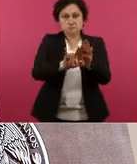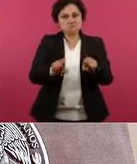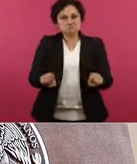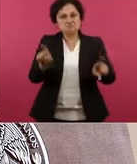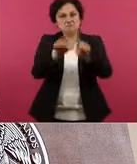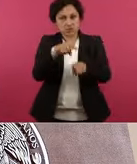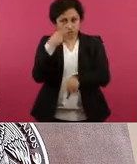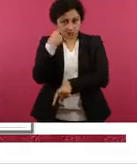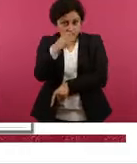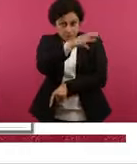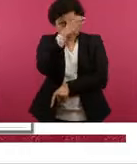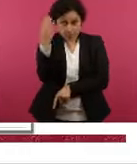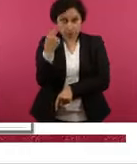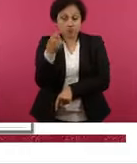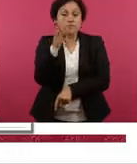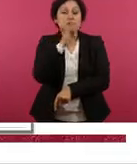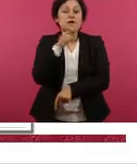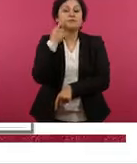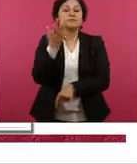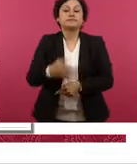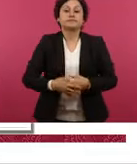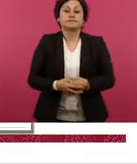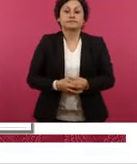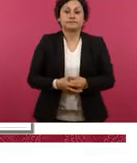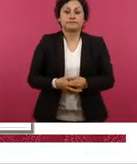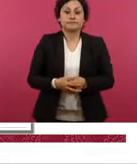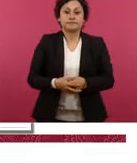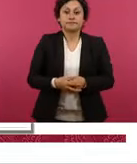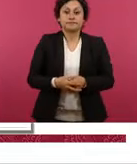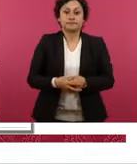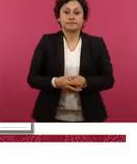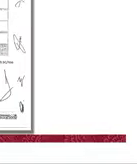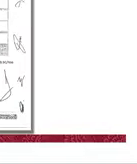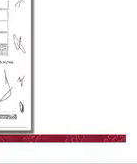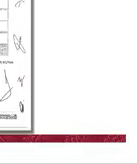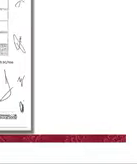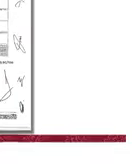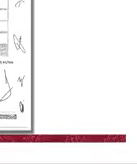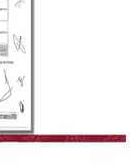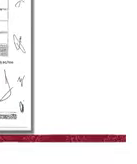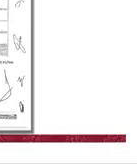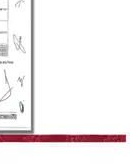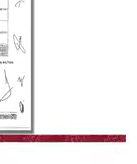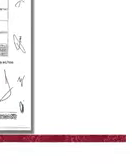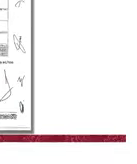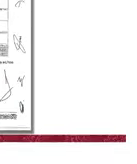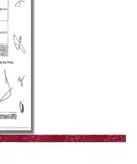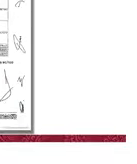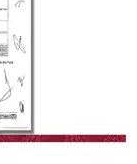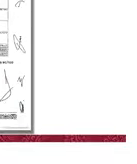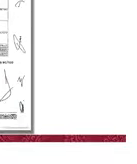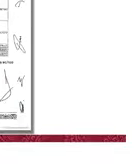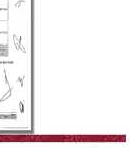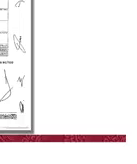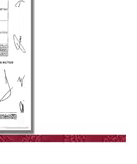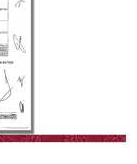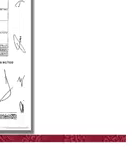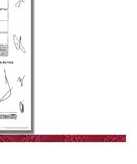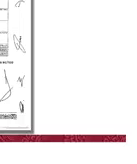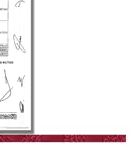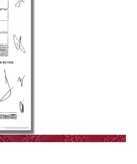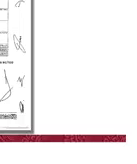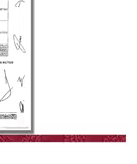pantalla. Así como el resumen que hizo la Presidencia de la República, al diario le sobraron ceros y le faltó mucho rigor